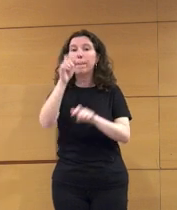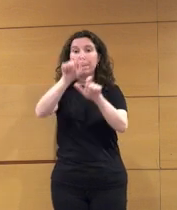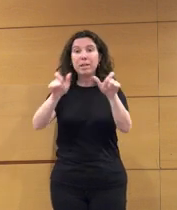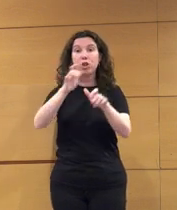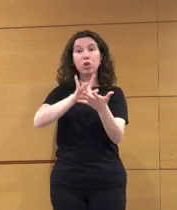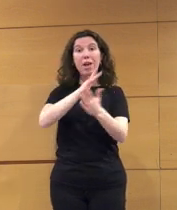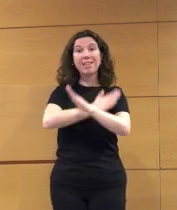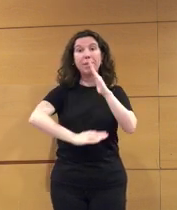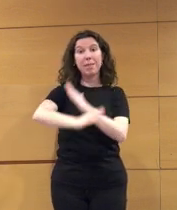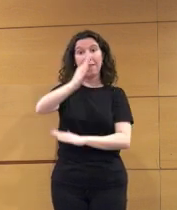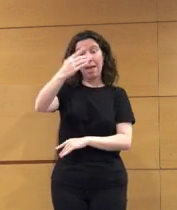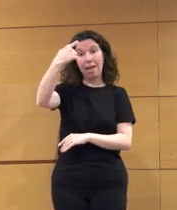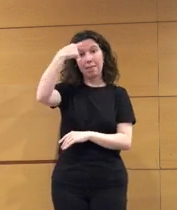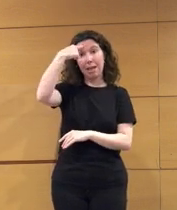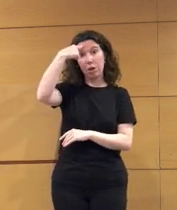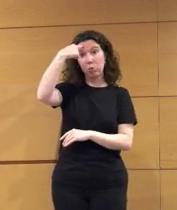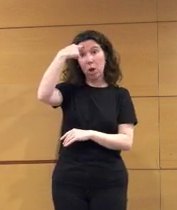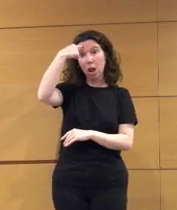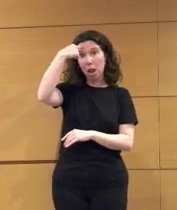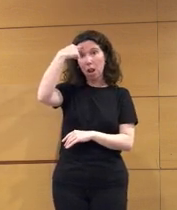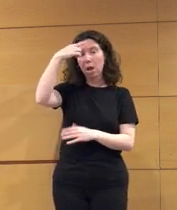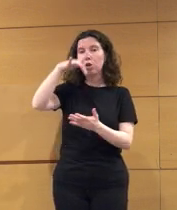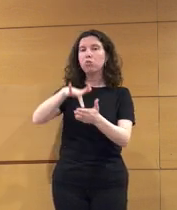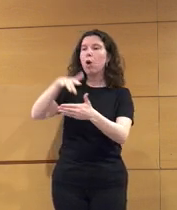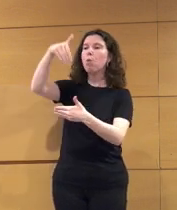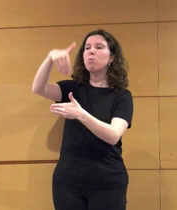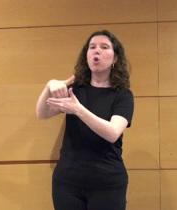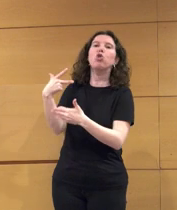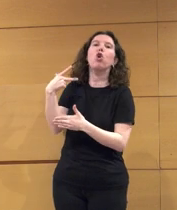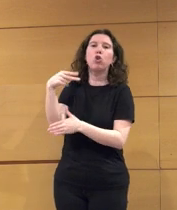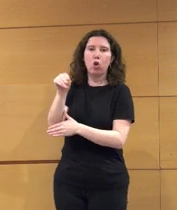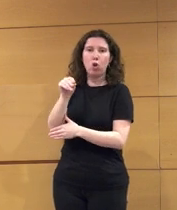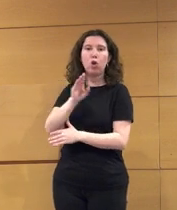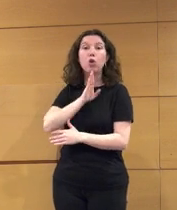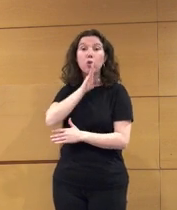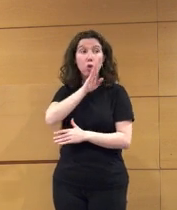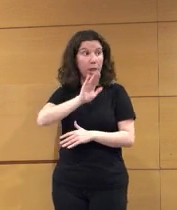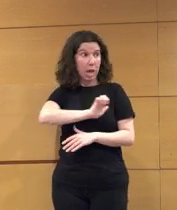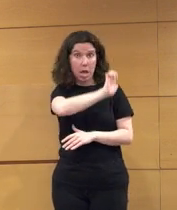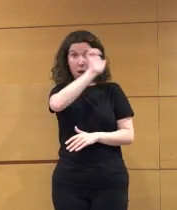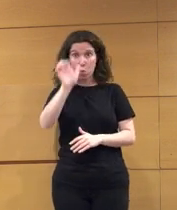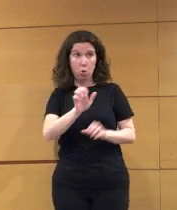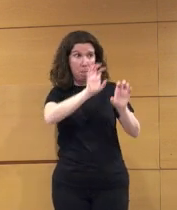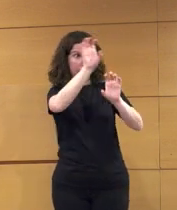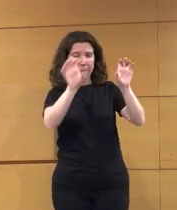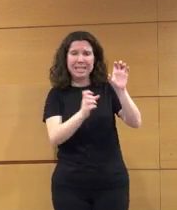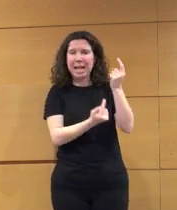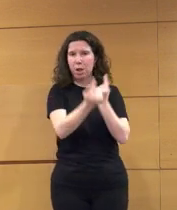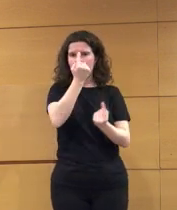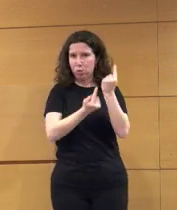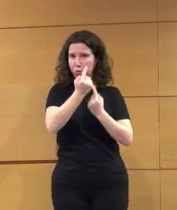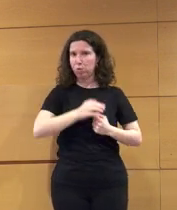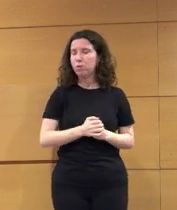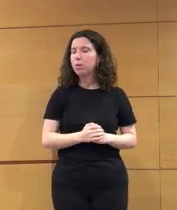discapacidad intelectual se les niega el voto en varios países europeos. Pero además de este artículo,